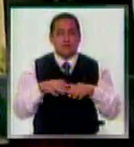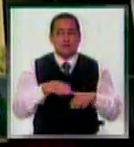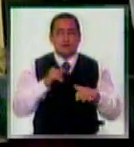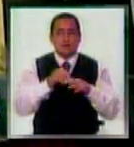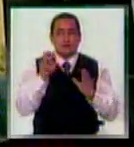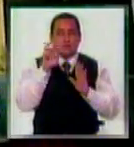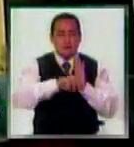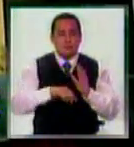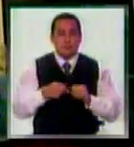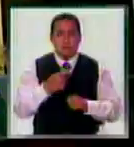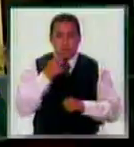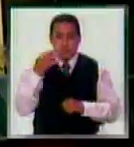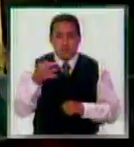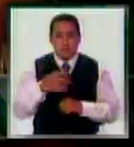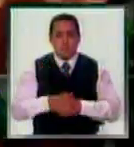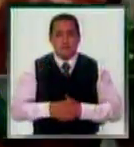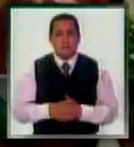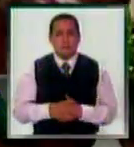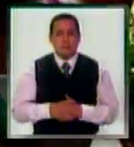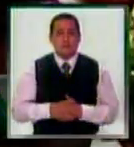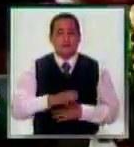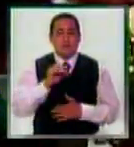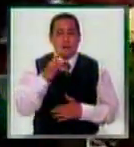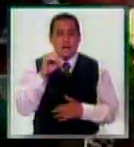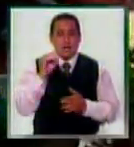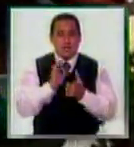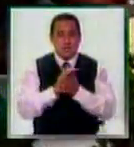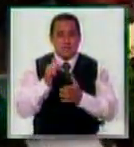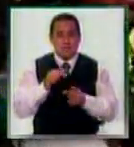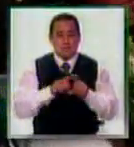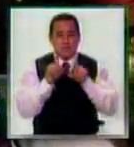dentro del programa, ¿no? ¿Caracha también está?